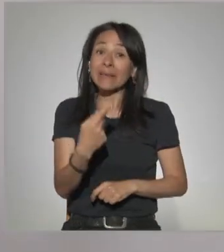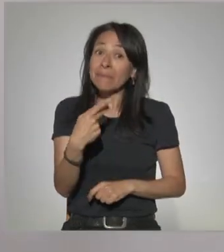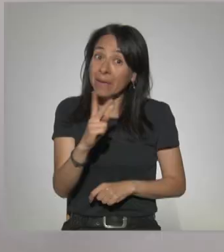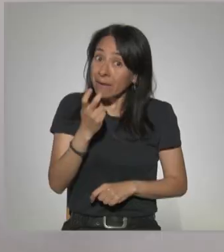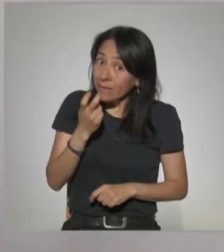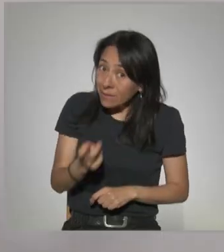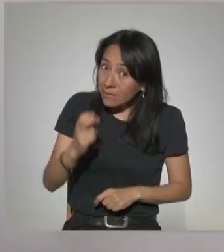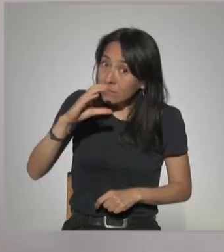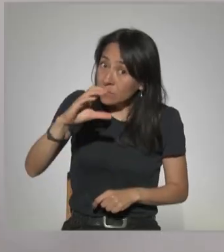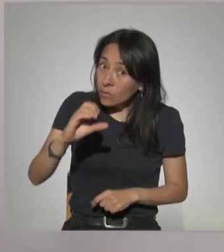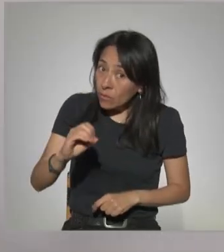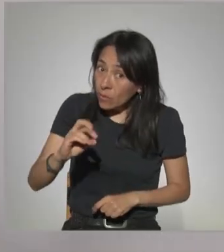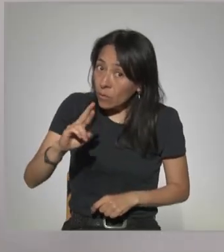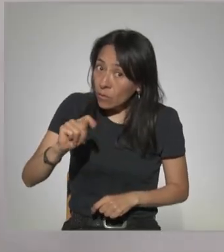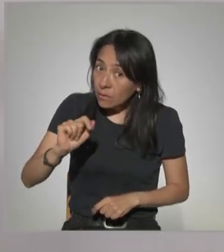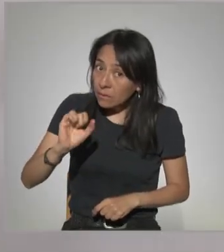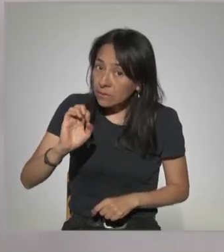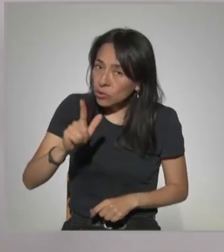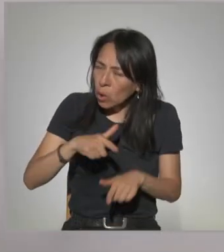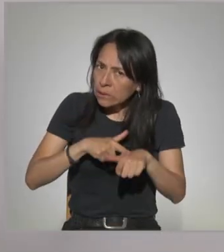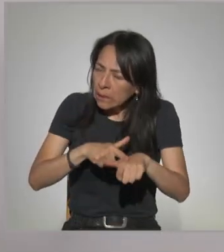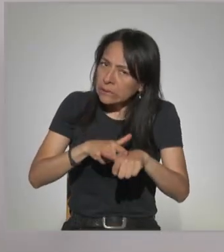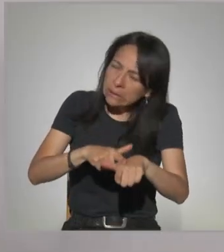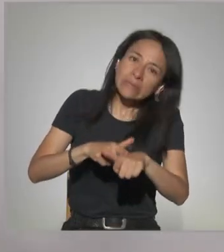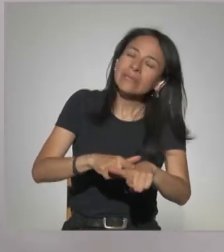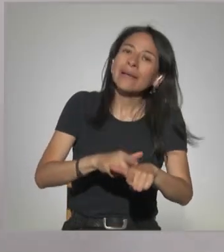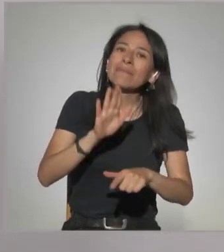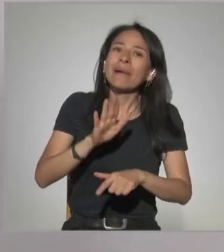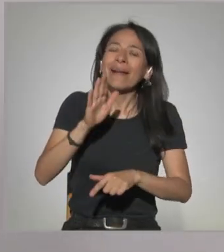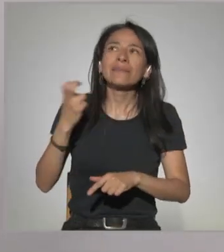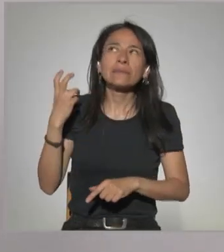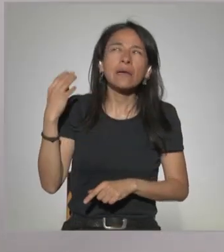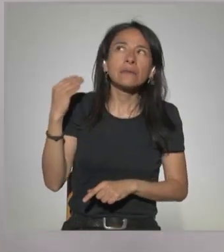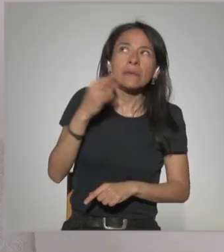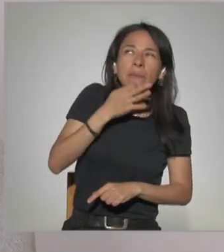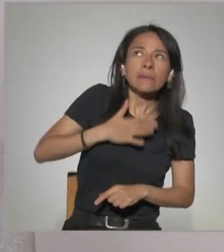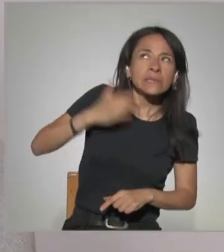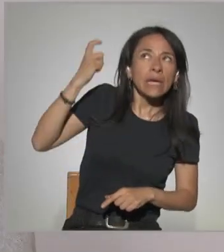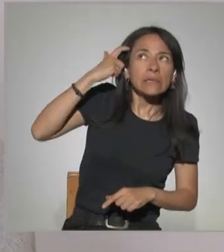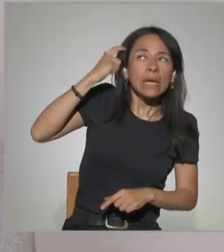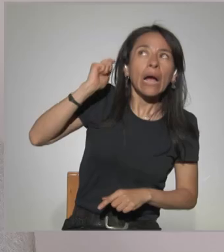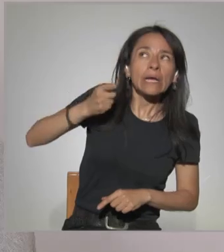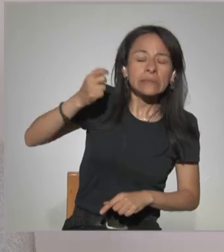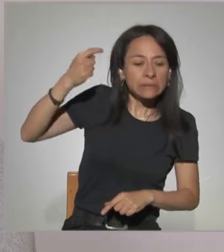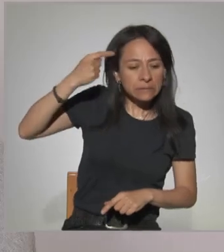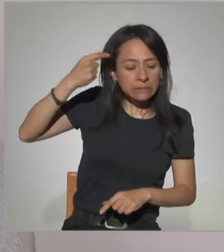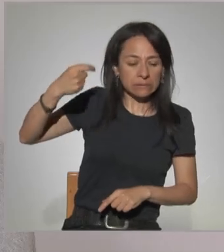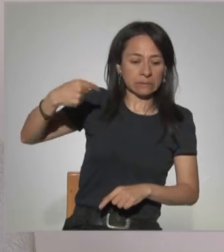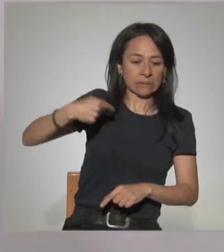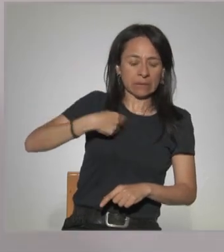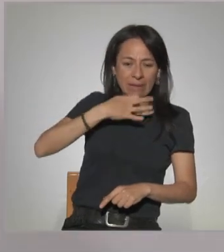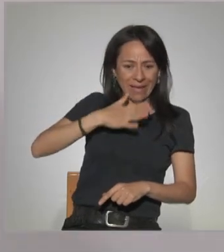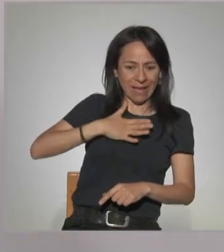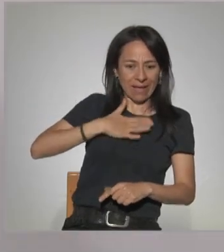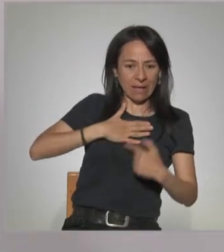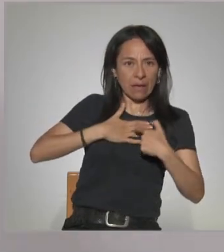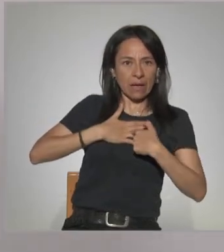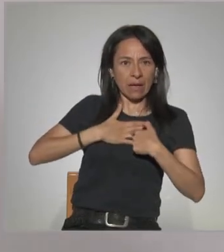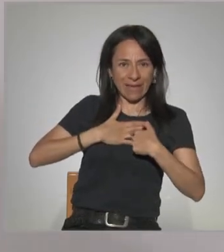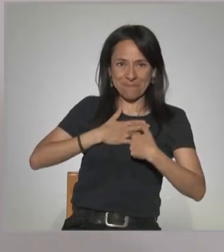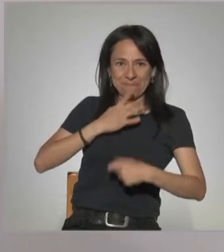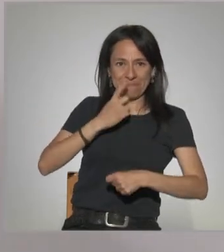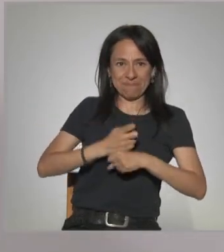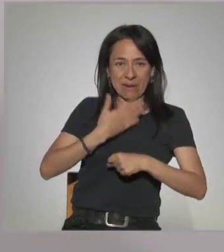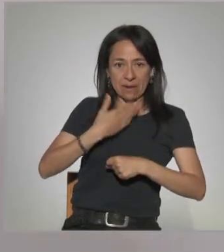torpe el Pepe Grillo, se vuelve torpe el volante. Y también Lo